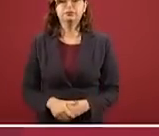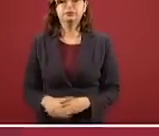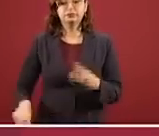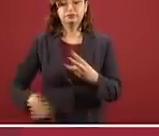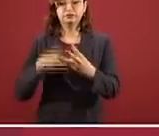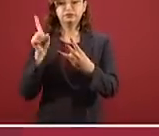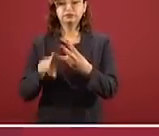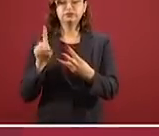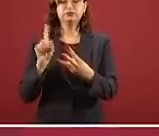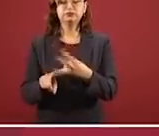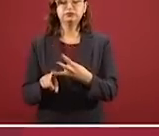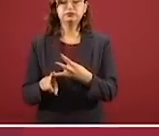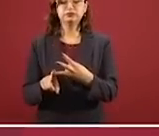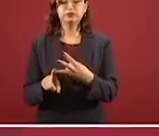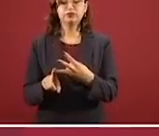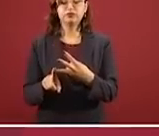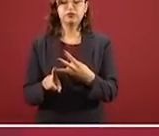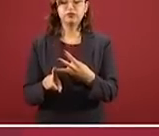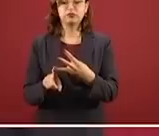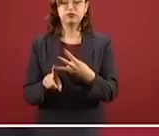Lo tercero,